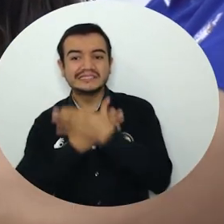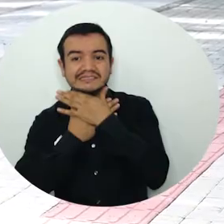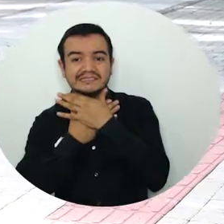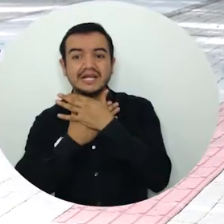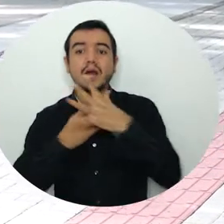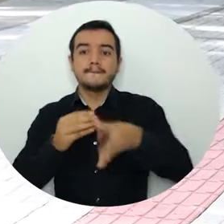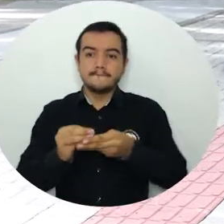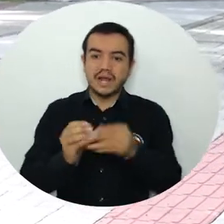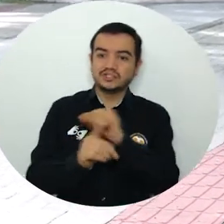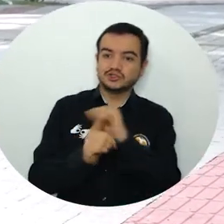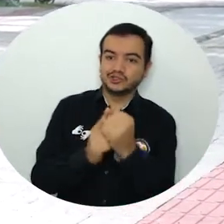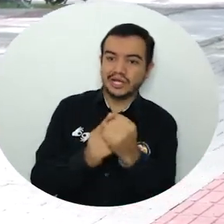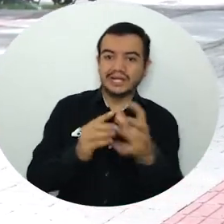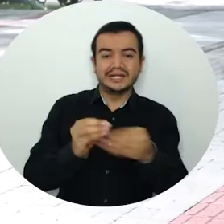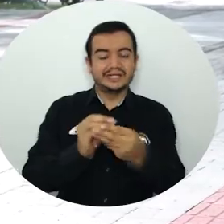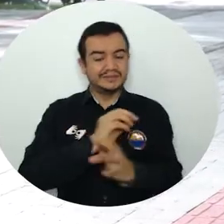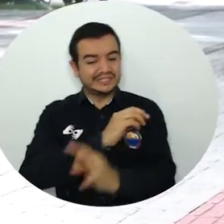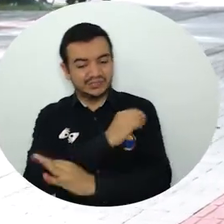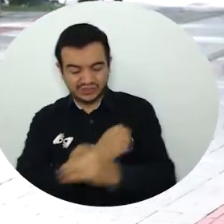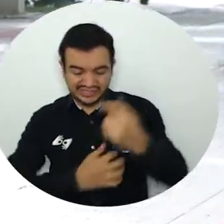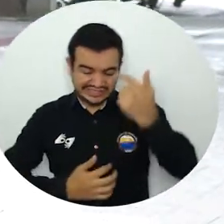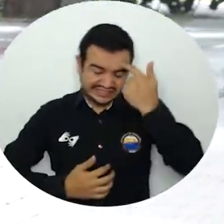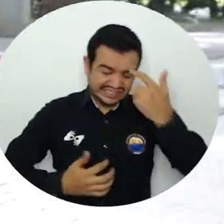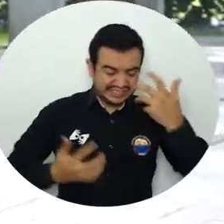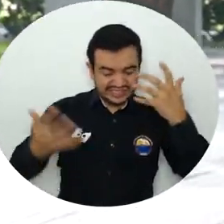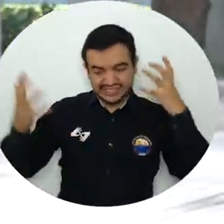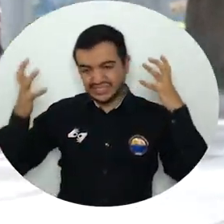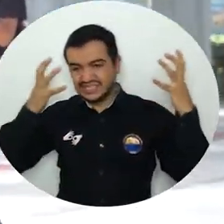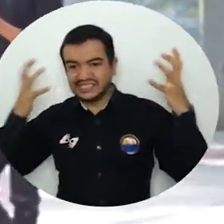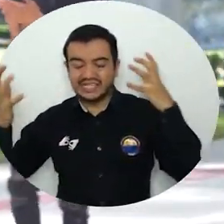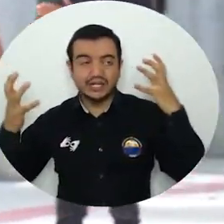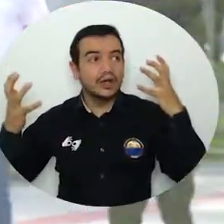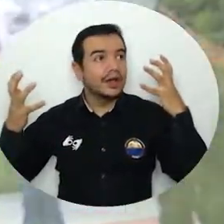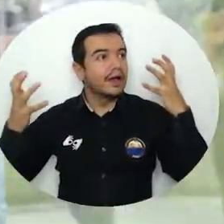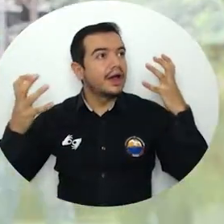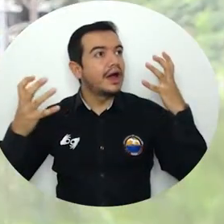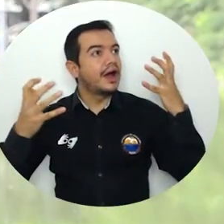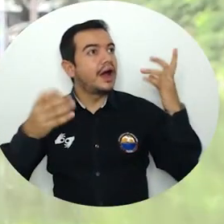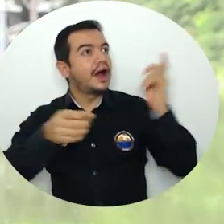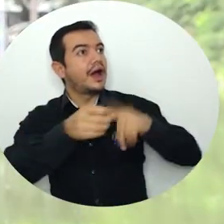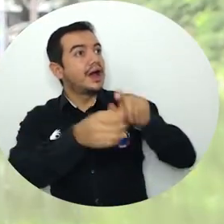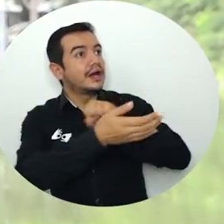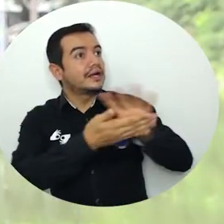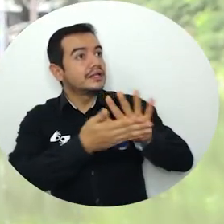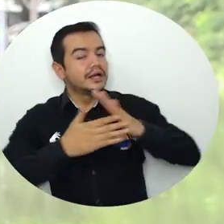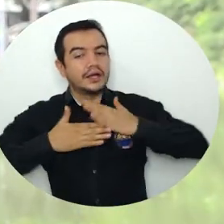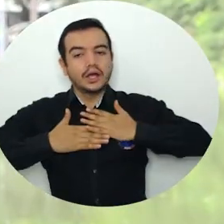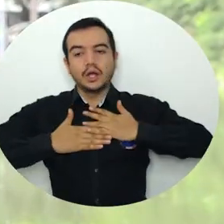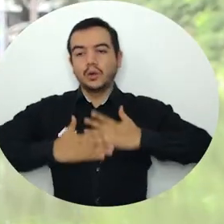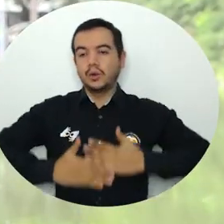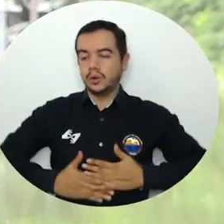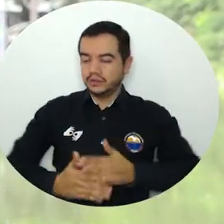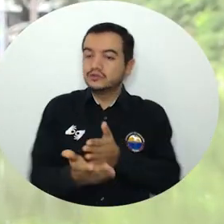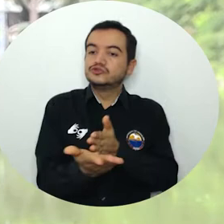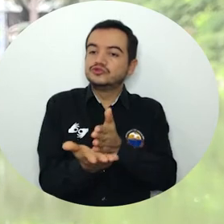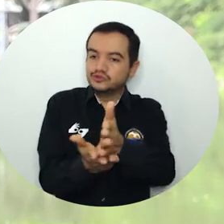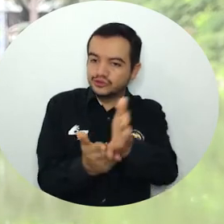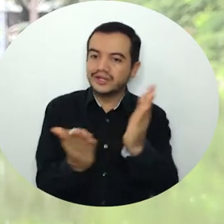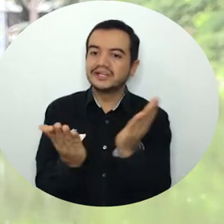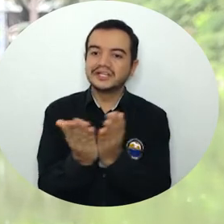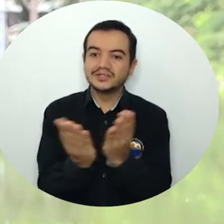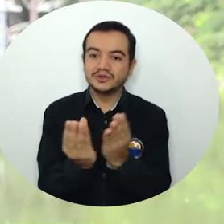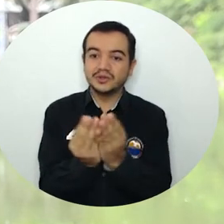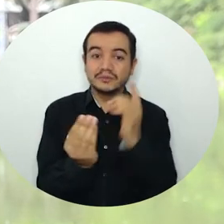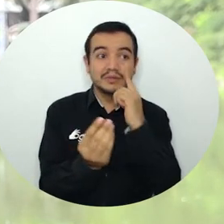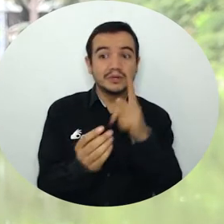financiero, sino también a nivel social, a nivel psicológico, y que esto generó una calma, una tranquilidad para que pudiéramos seguir con nuestros estudios universitarios sin